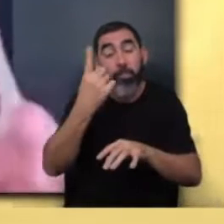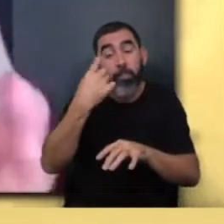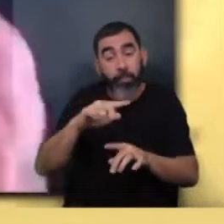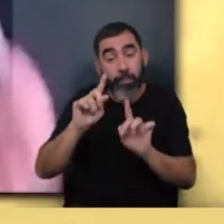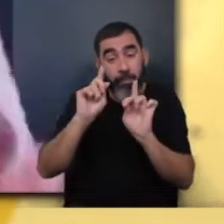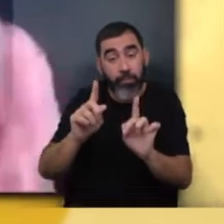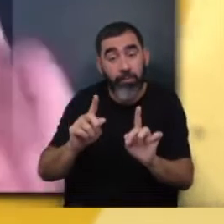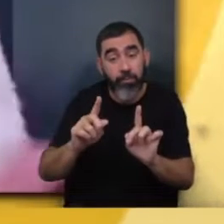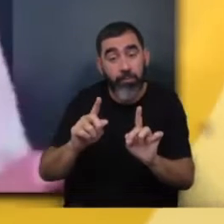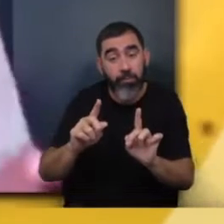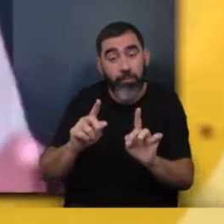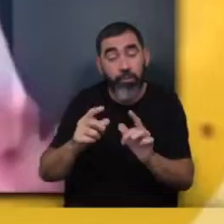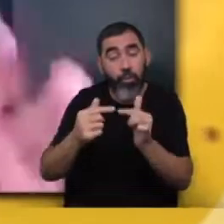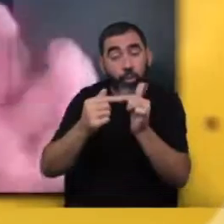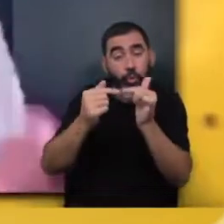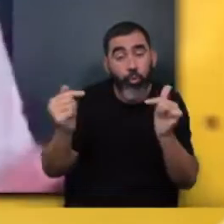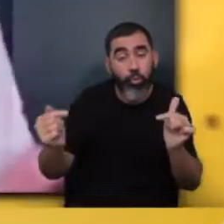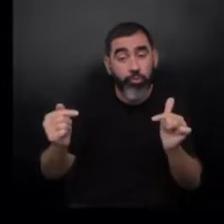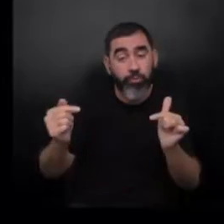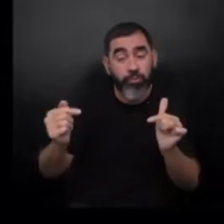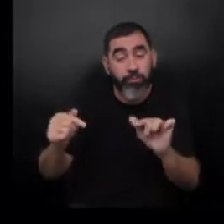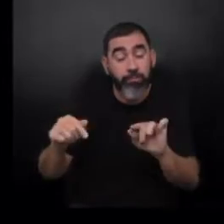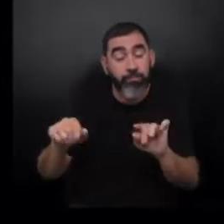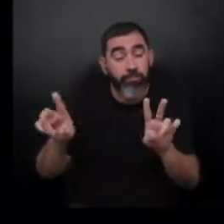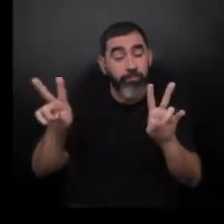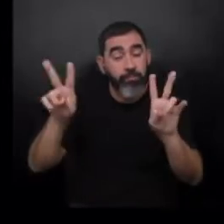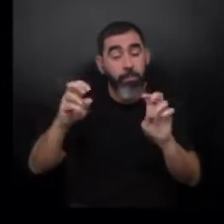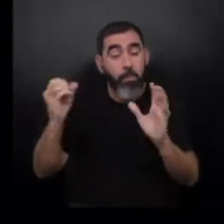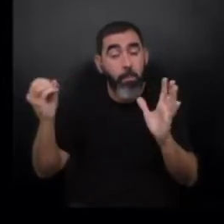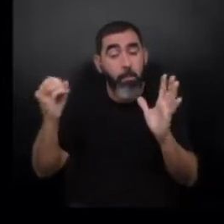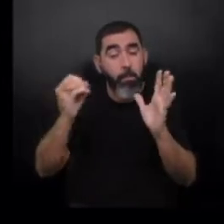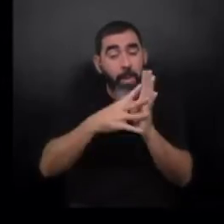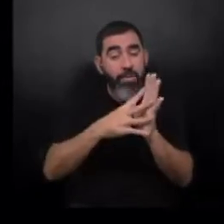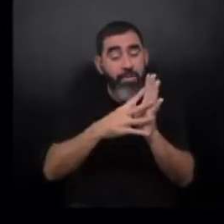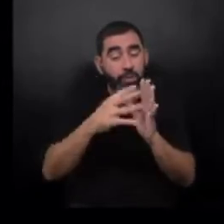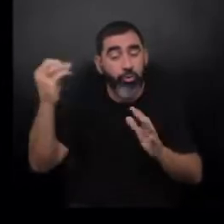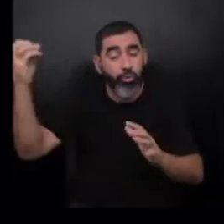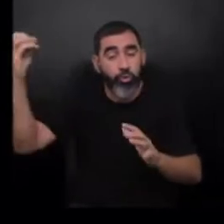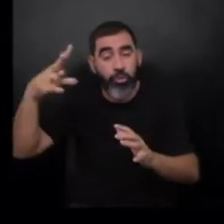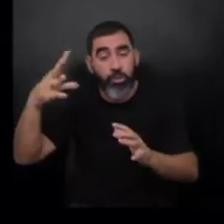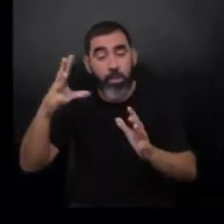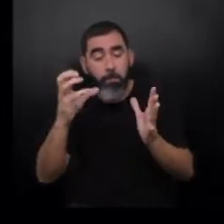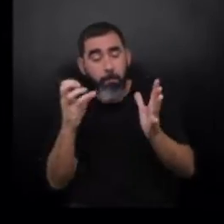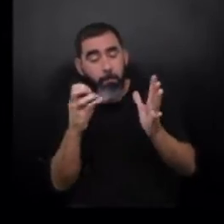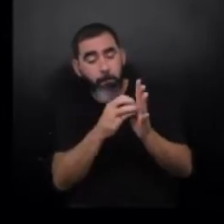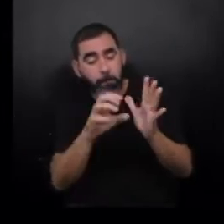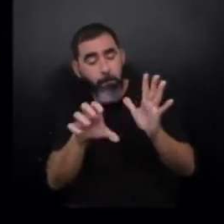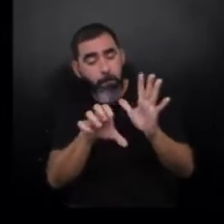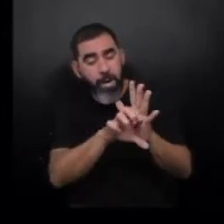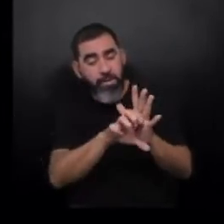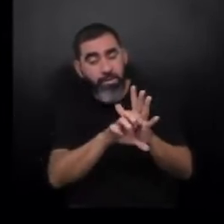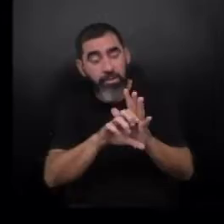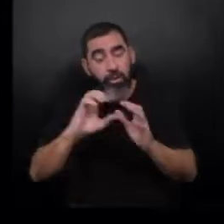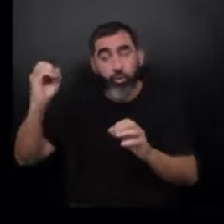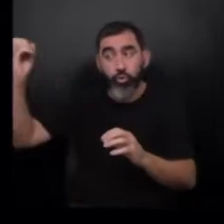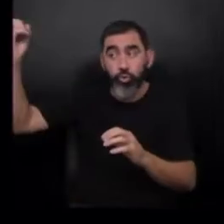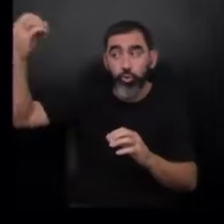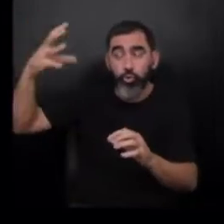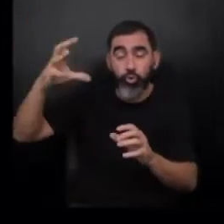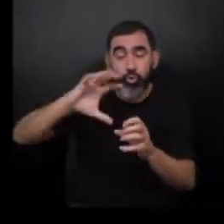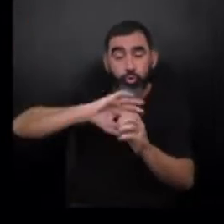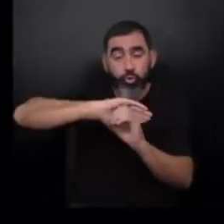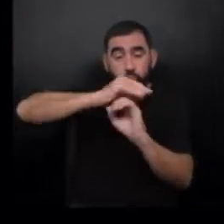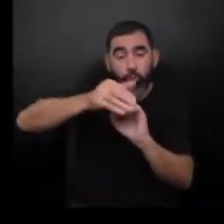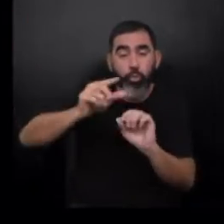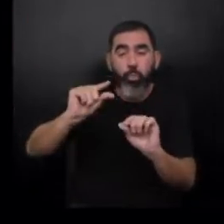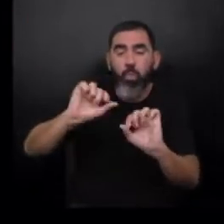particular se producen fenómenos asociados a manchas solares. Las manchas son regiones en las cuales el campo magnético del Sol es un